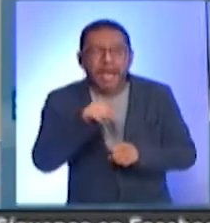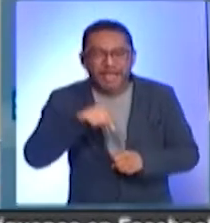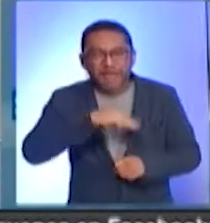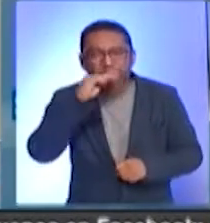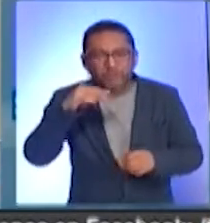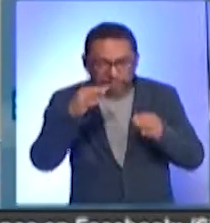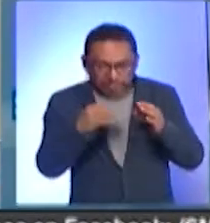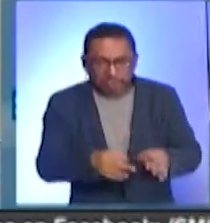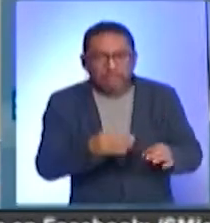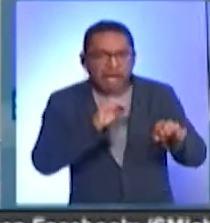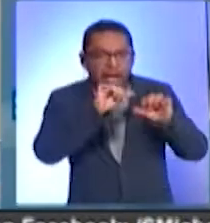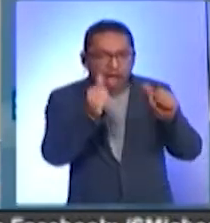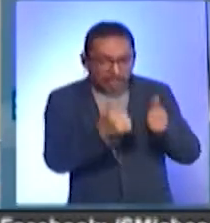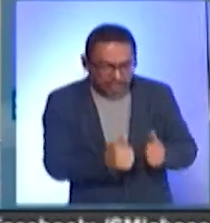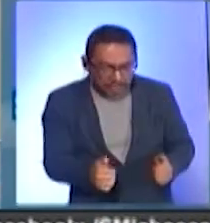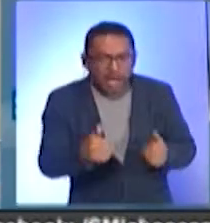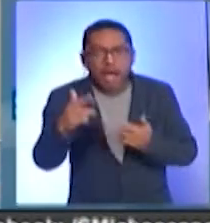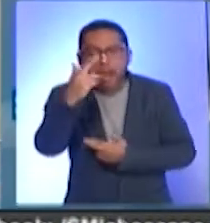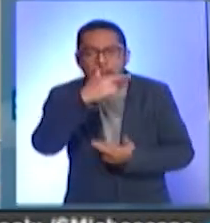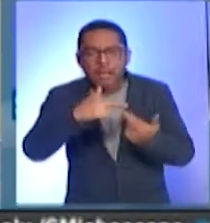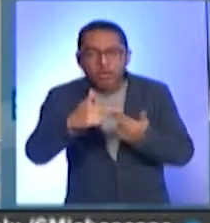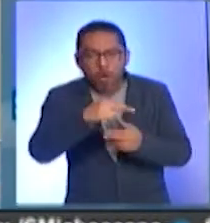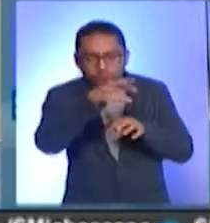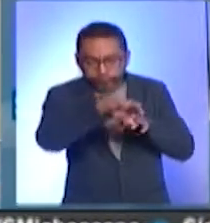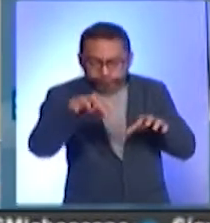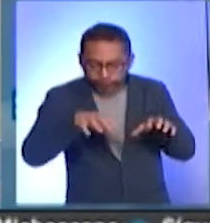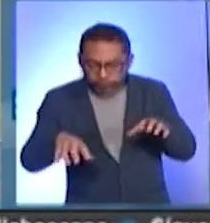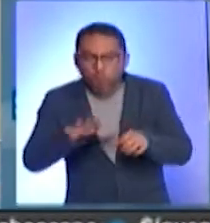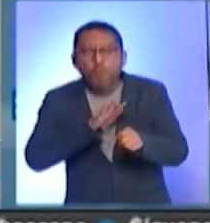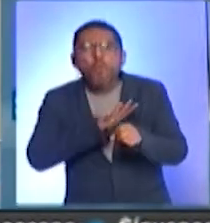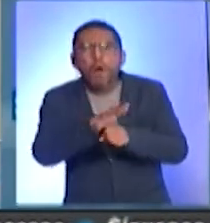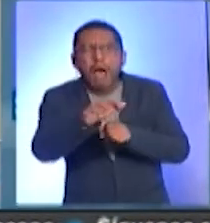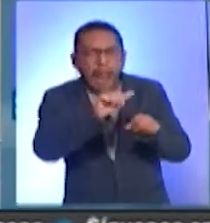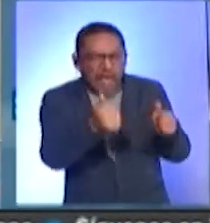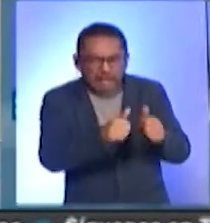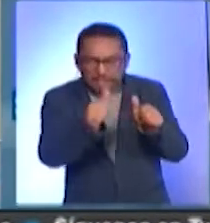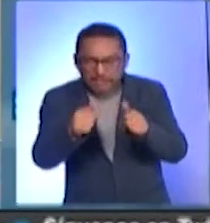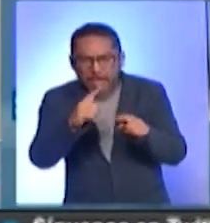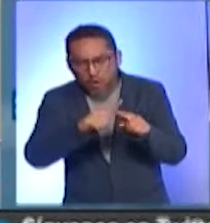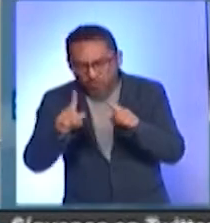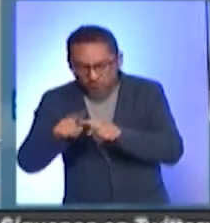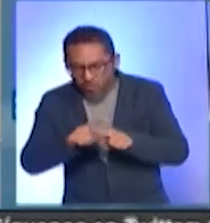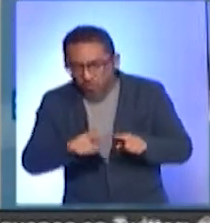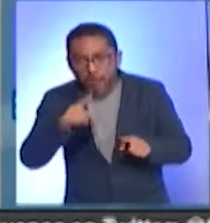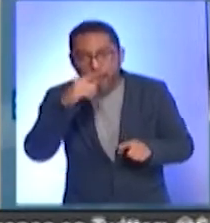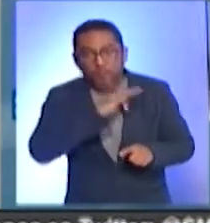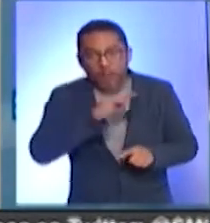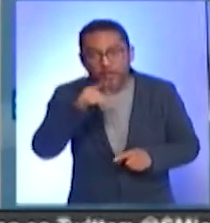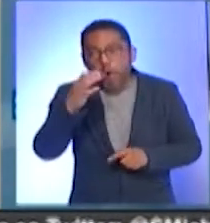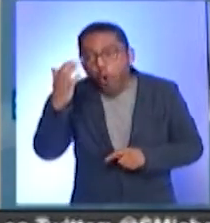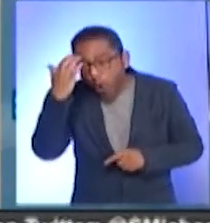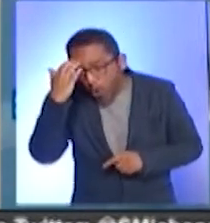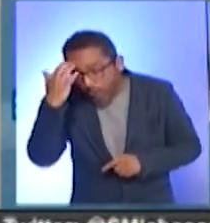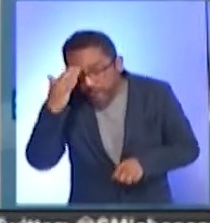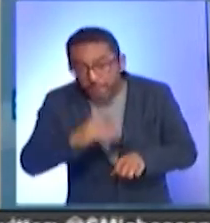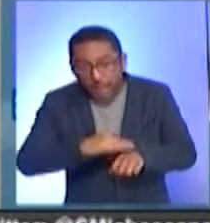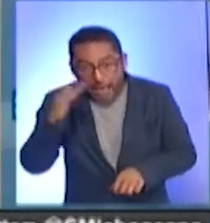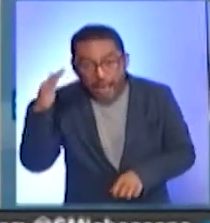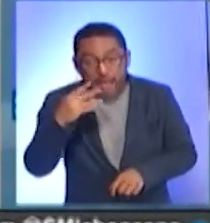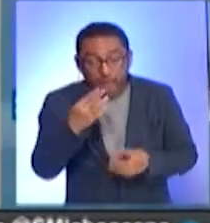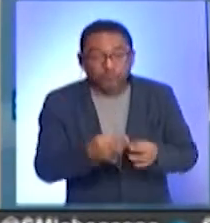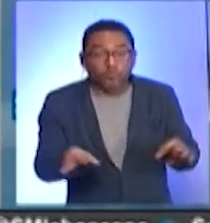dividen nuestros estados las diferentes regiones y puedan de verdad conocer más es importante que la gente sepa que